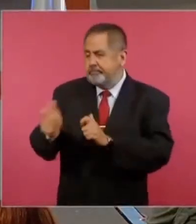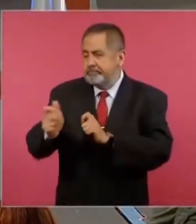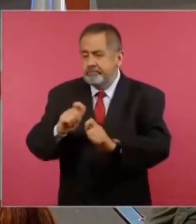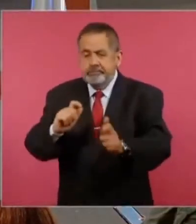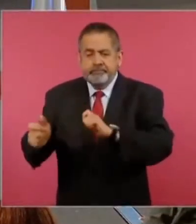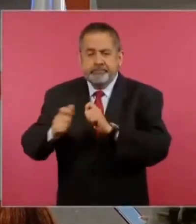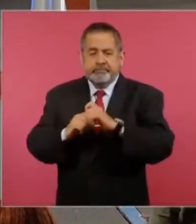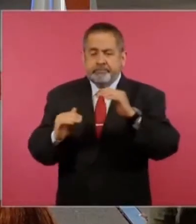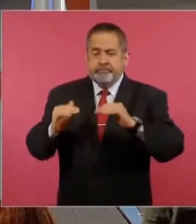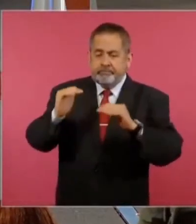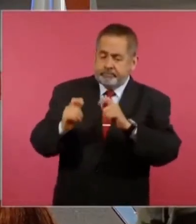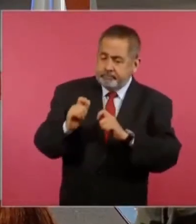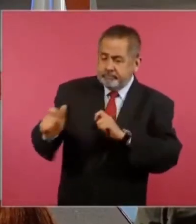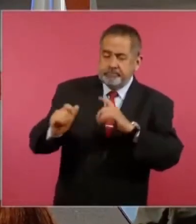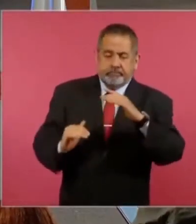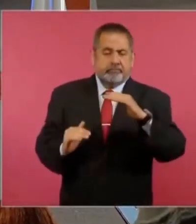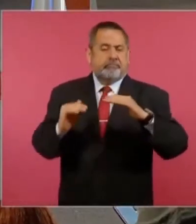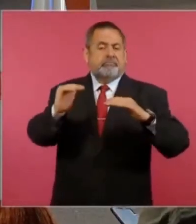para compensar esto.